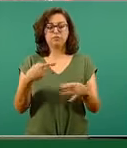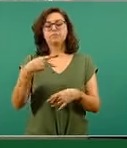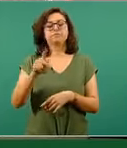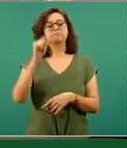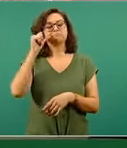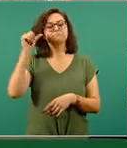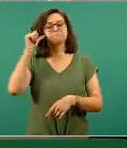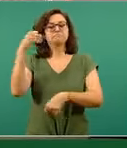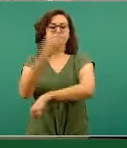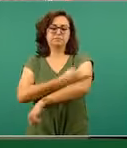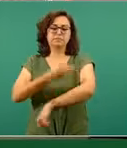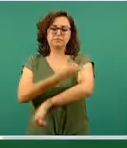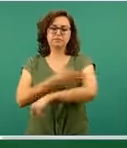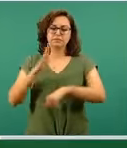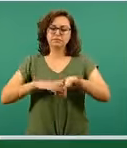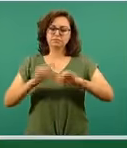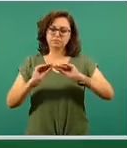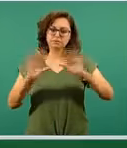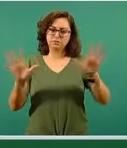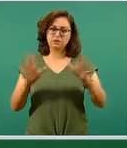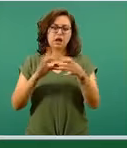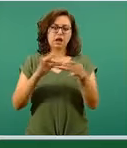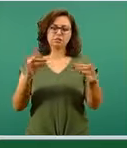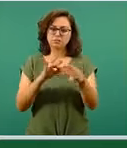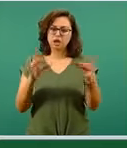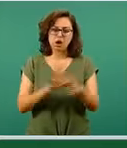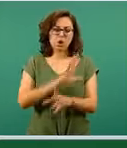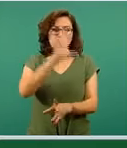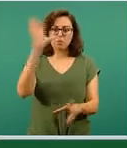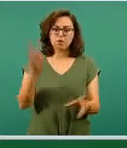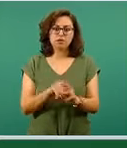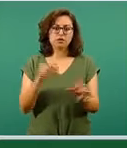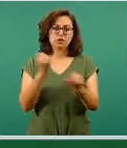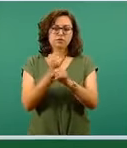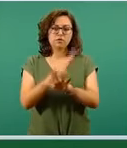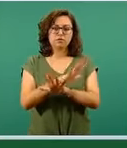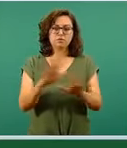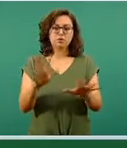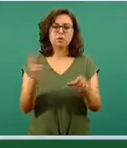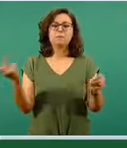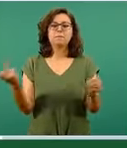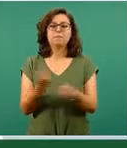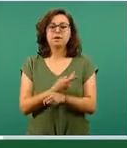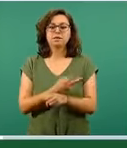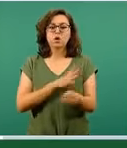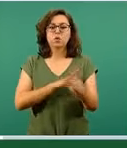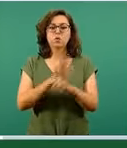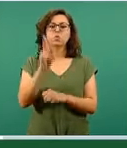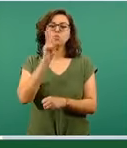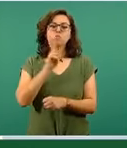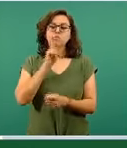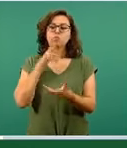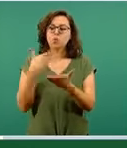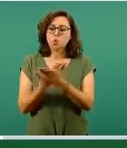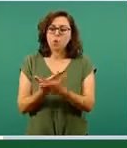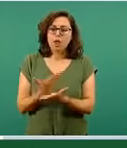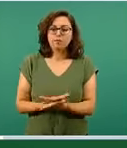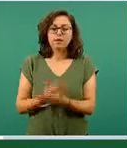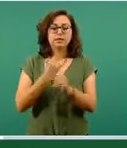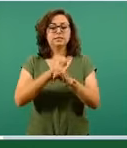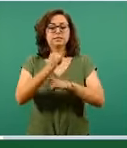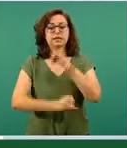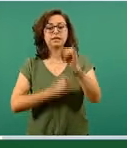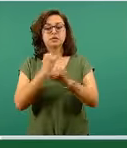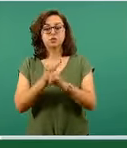en la tarde dio una exposición amplia sobre cómo, o sea, qué evidencia teníamos tanto a nivel internacional,